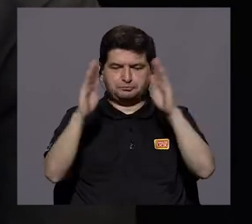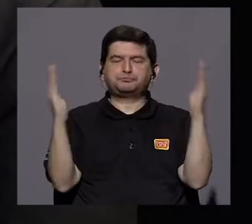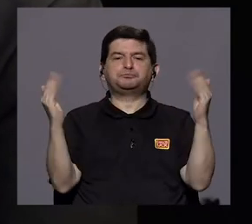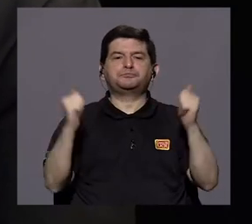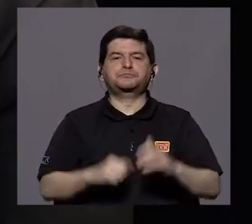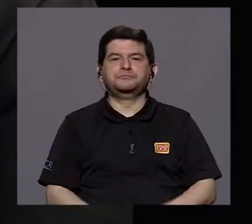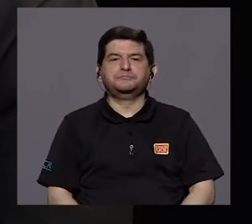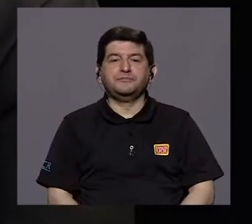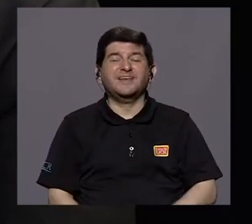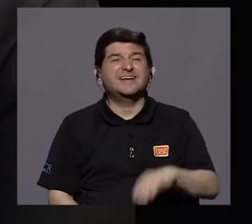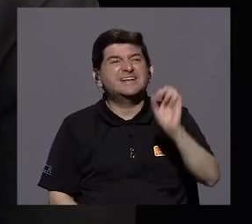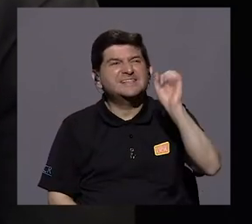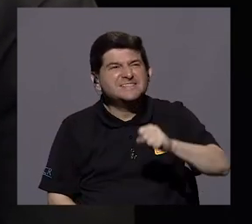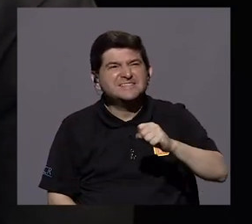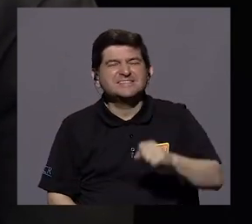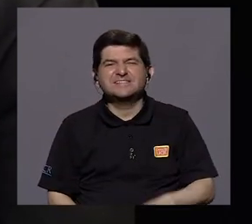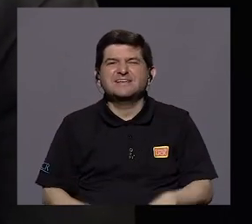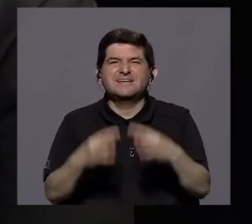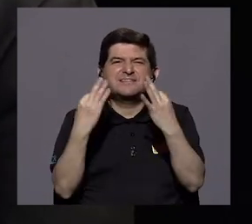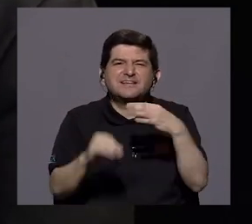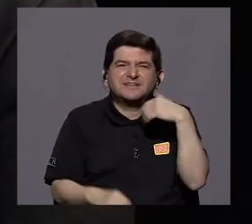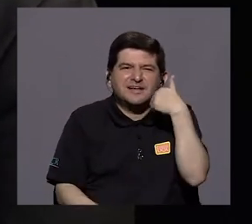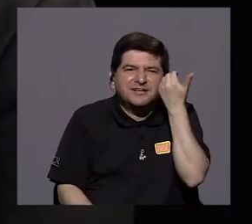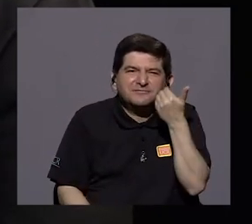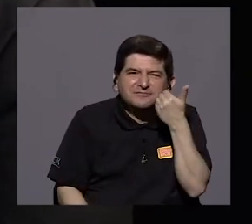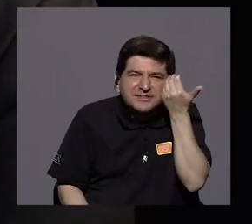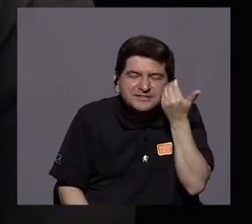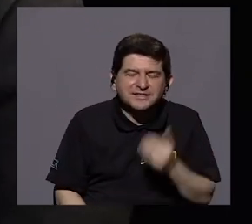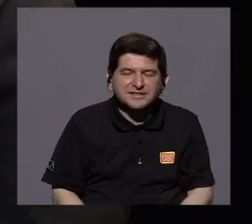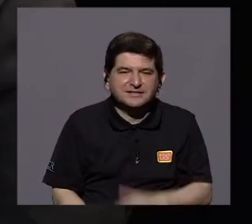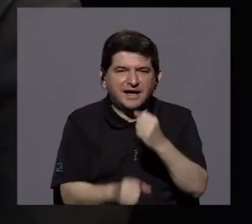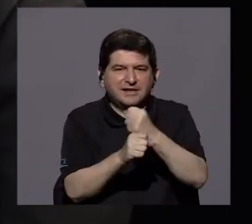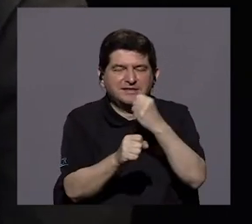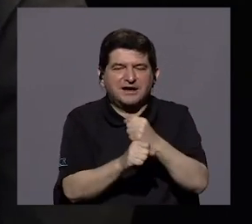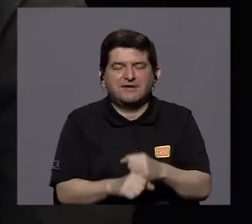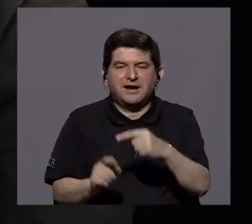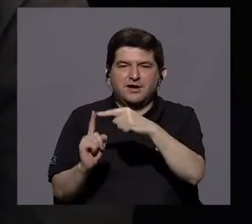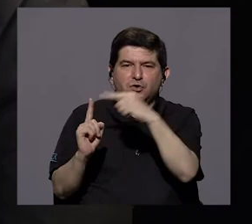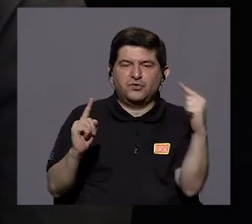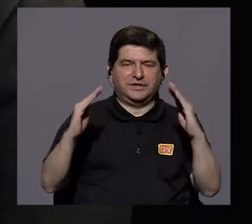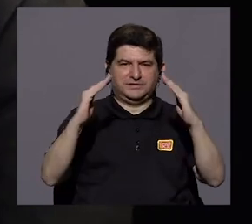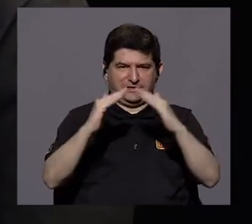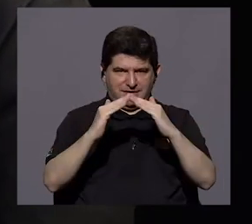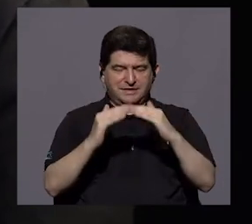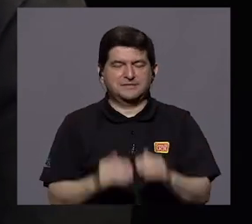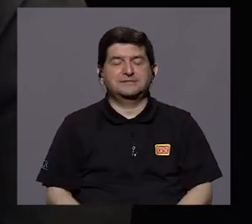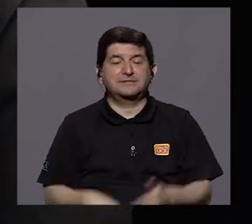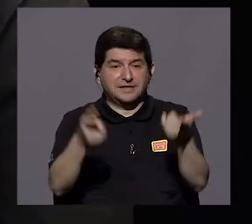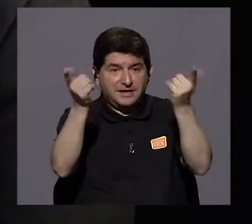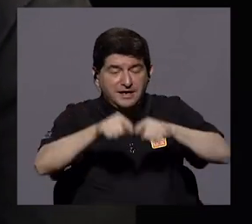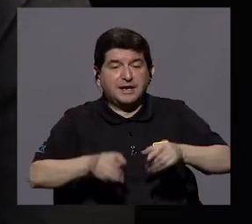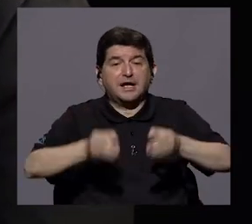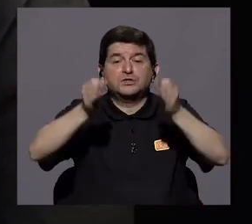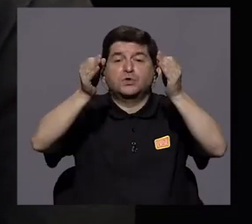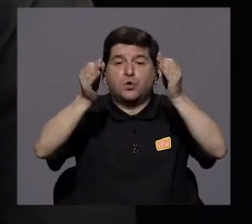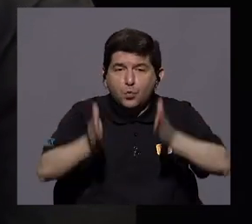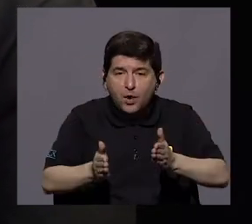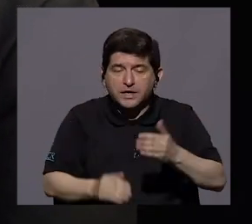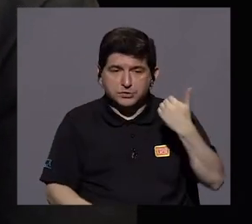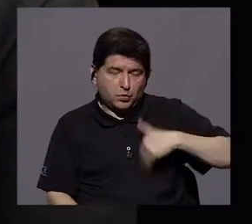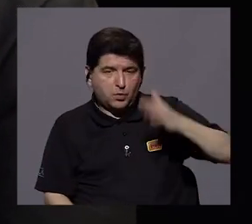abiertos. Lo que sí se facilitó fue el teletrabajo para algunos casos en donde el juez podía o la